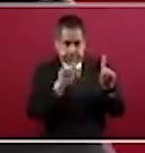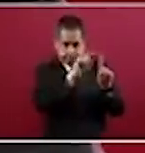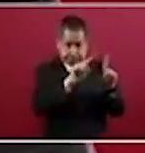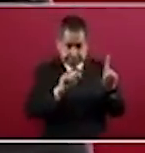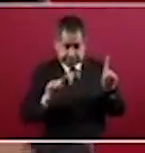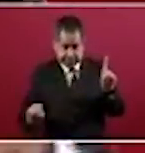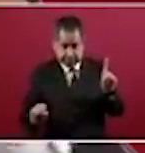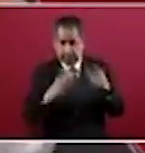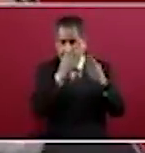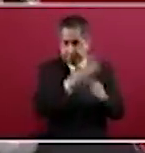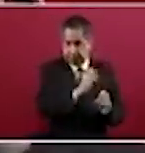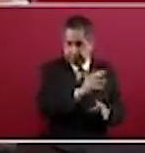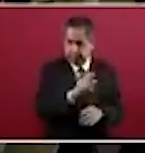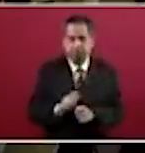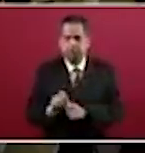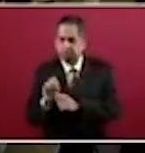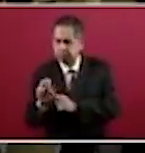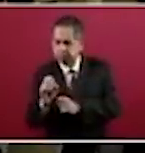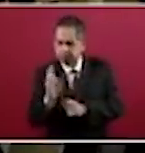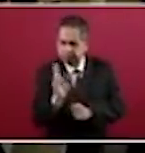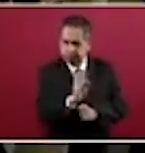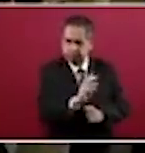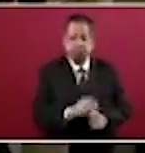esa forma, de esa manera.